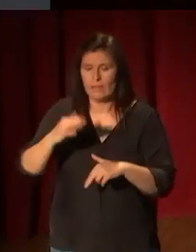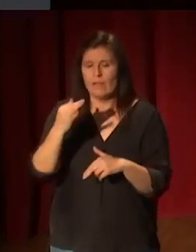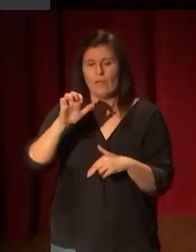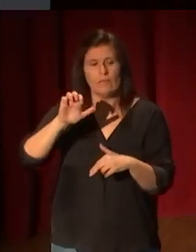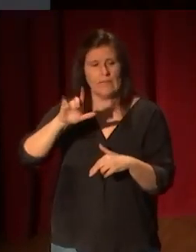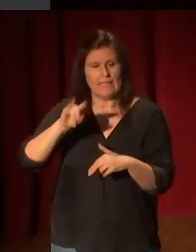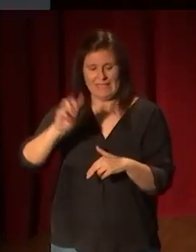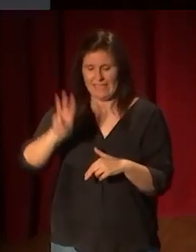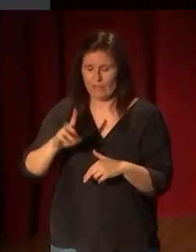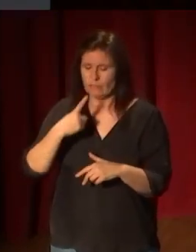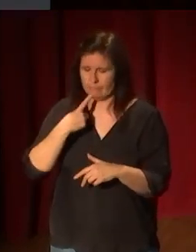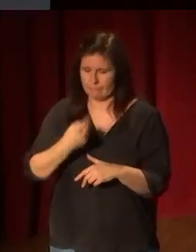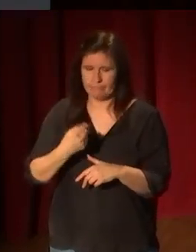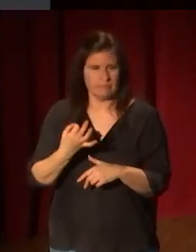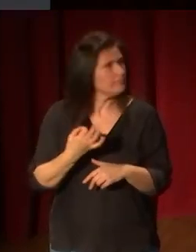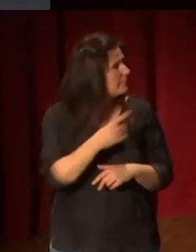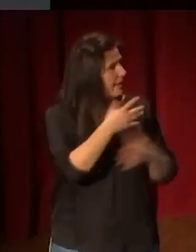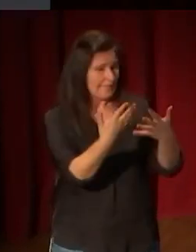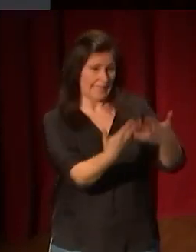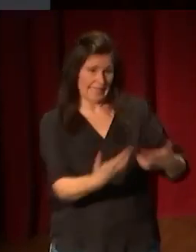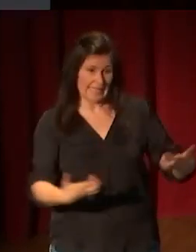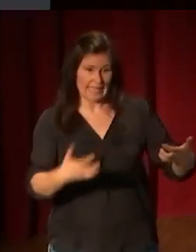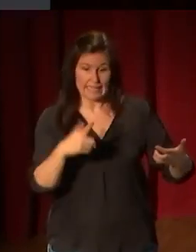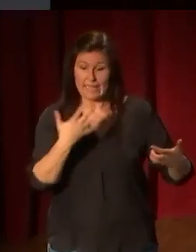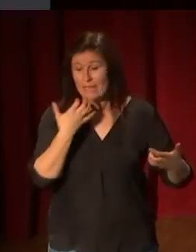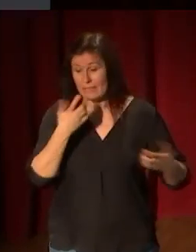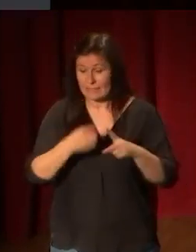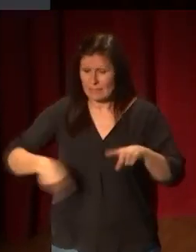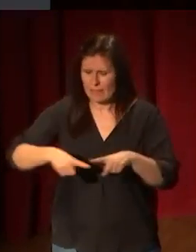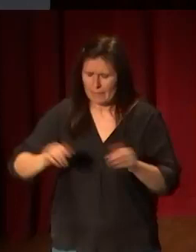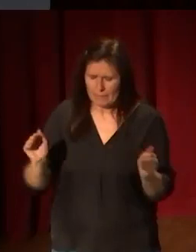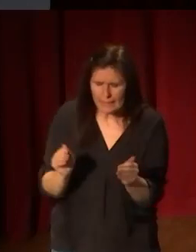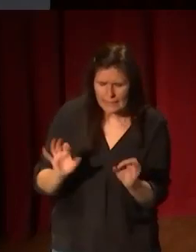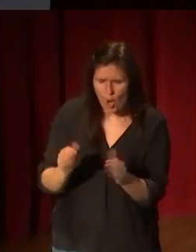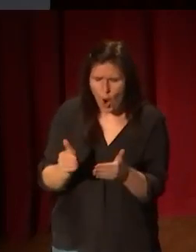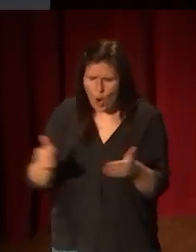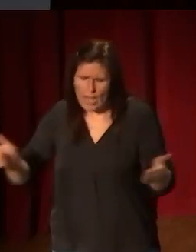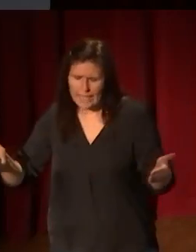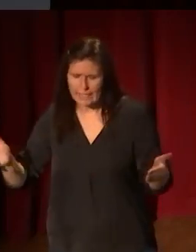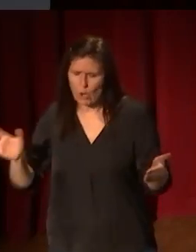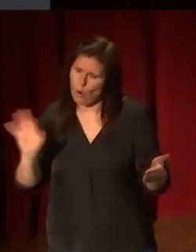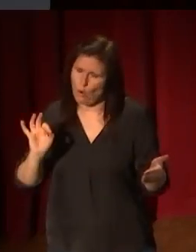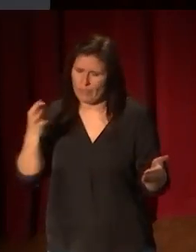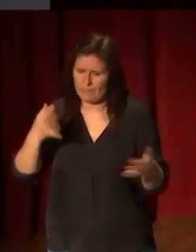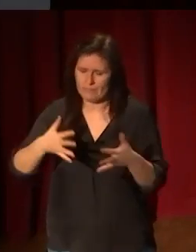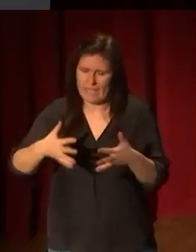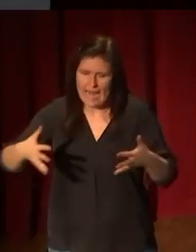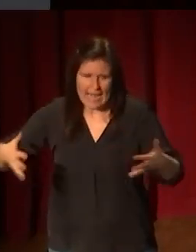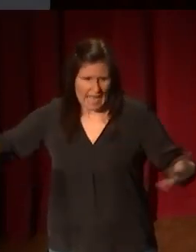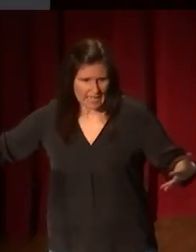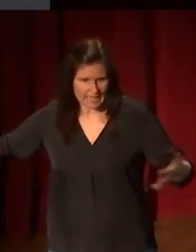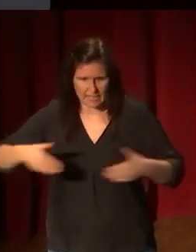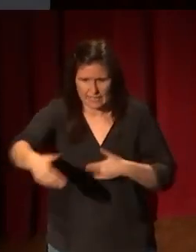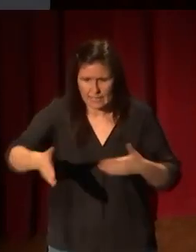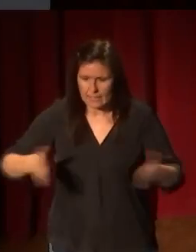tercero de término tienen ustedes seis la cita que para ver si la plaza queda pequeña o grande o si convendría alargar se hagan